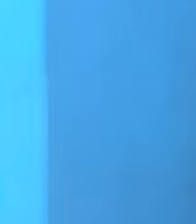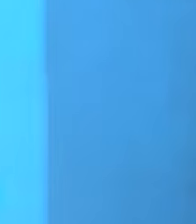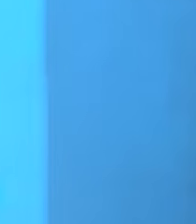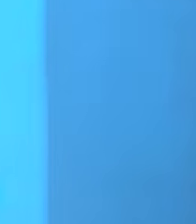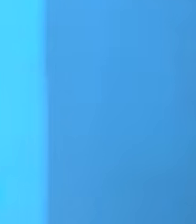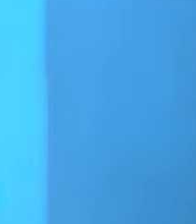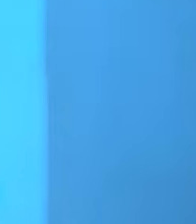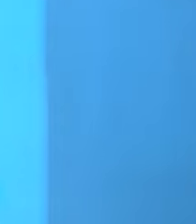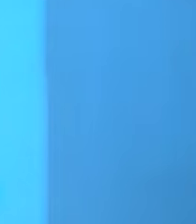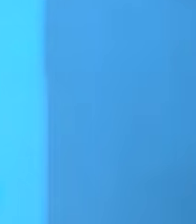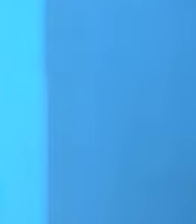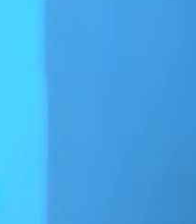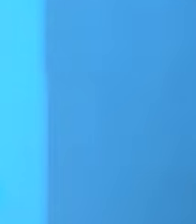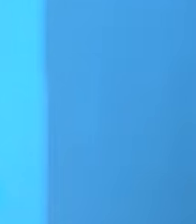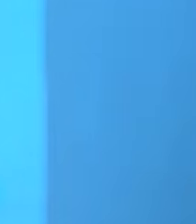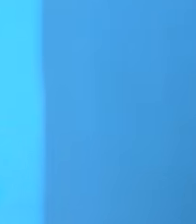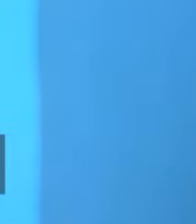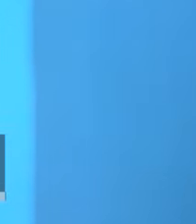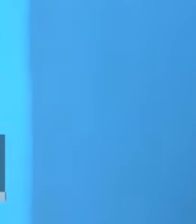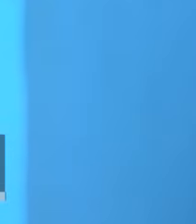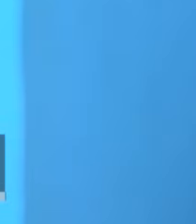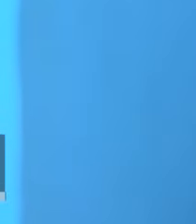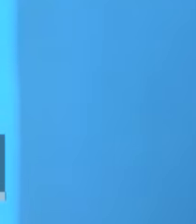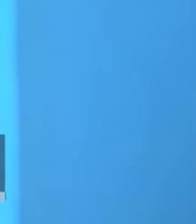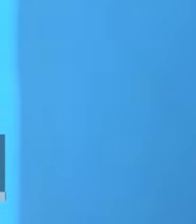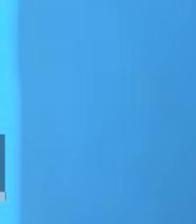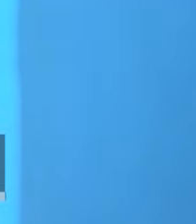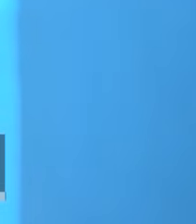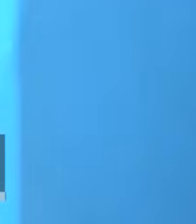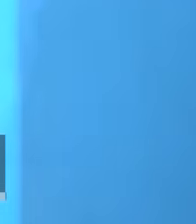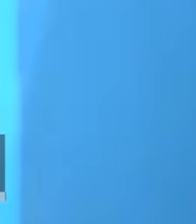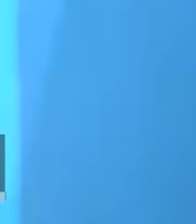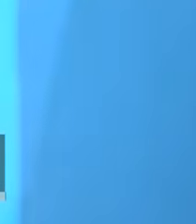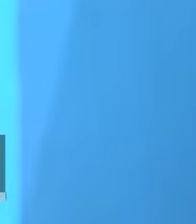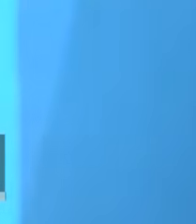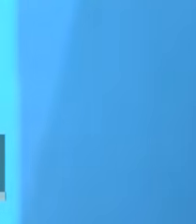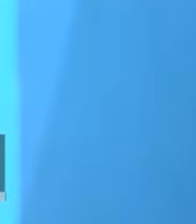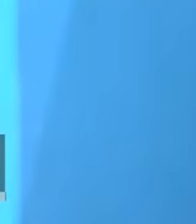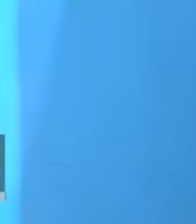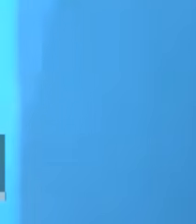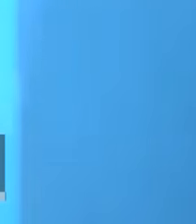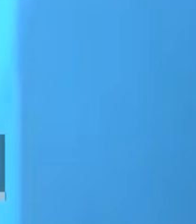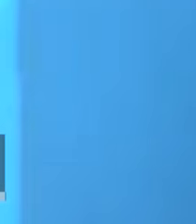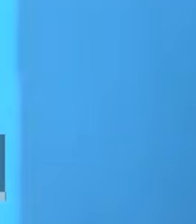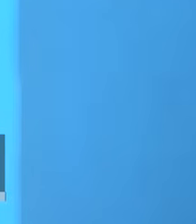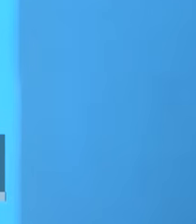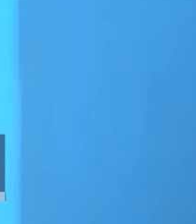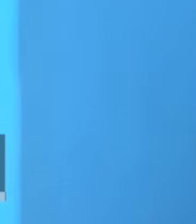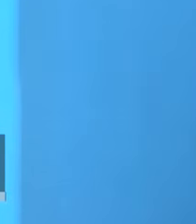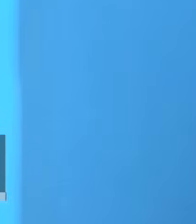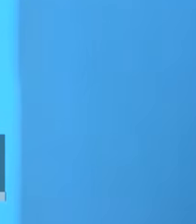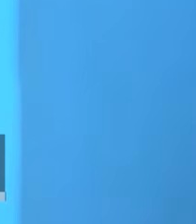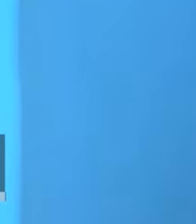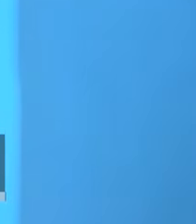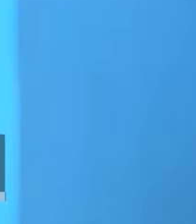ejemplo bueno a ver es verdad tenemos un programa común este el problema es que cuando uno tiene que decir entre compañeros tiene que